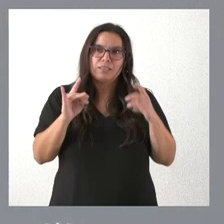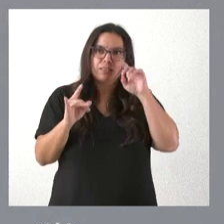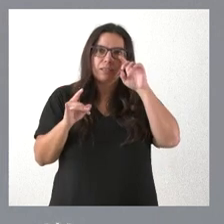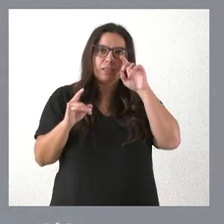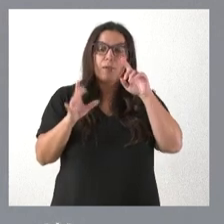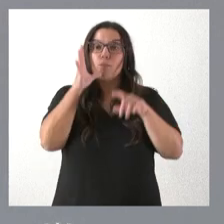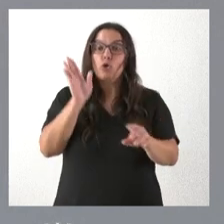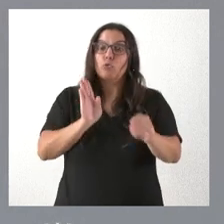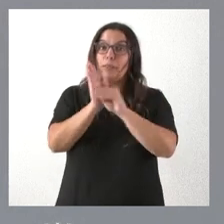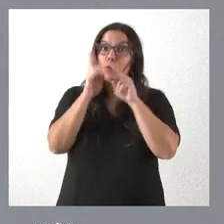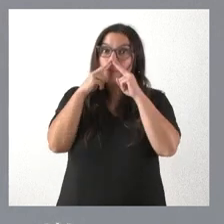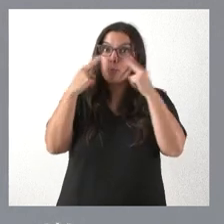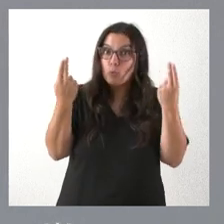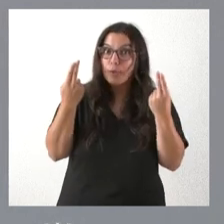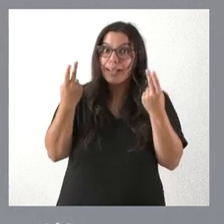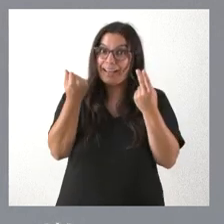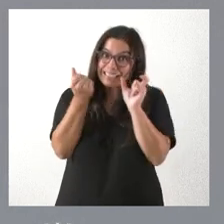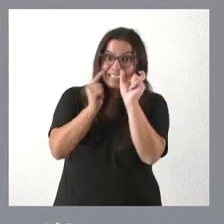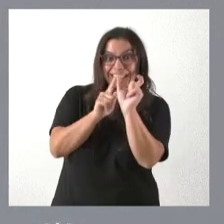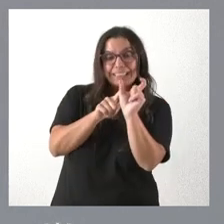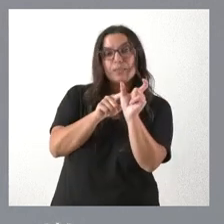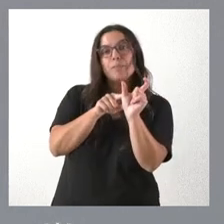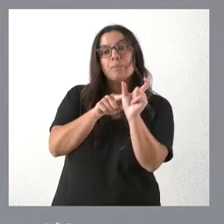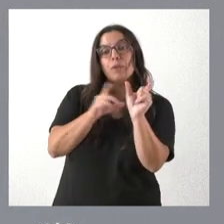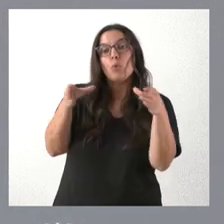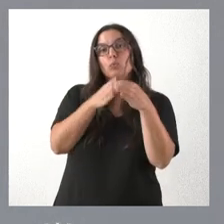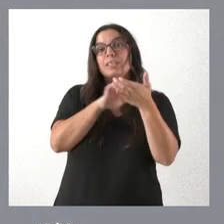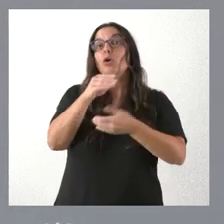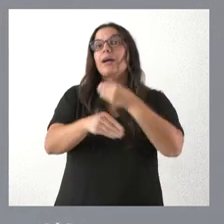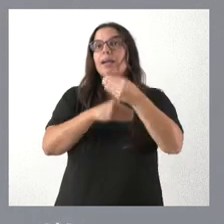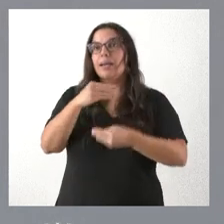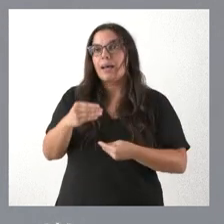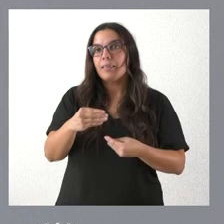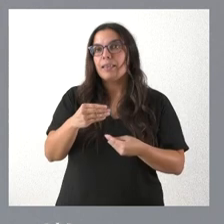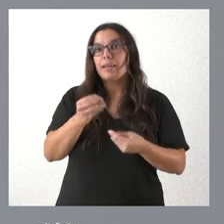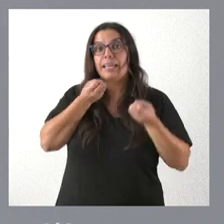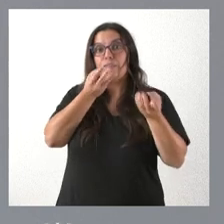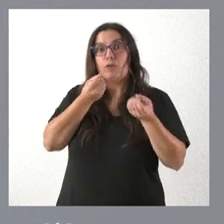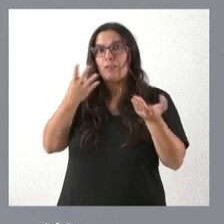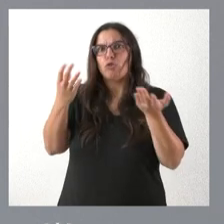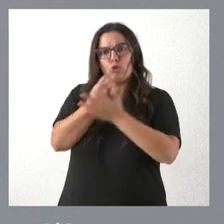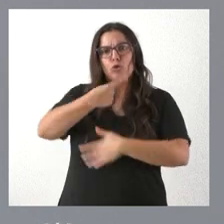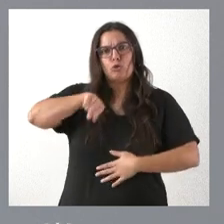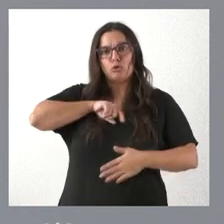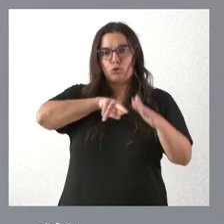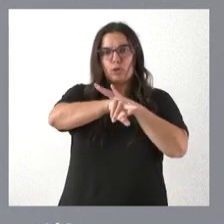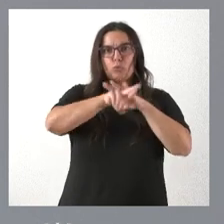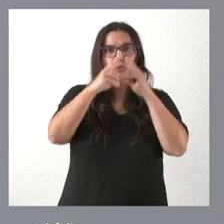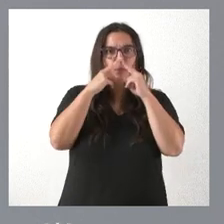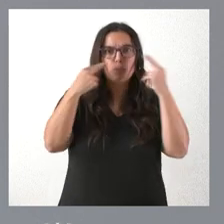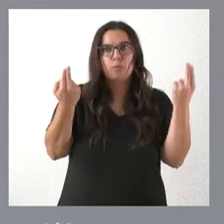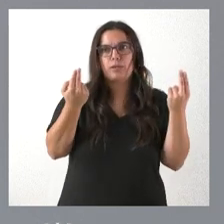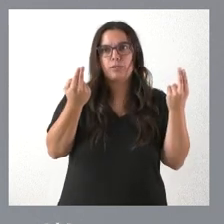que es la subvención pública lo que hace la junta de castillón sobre toda la información que sea necesaria de esos recursos públicos que